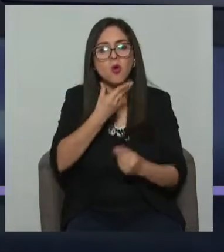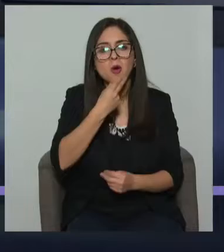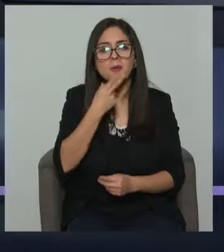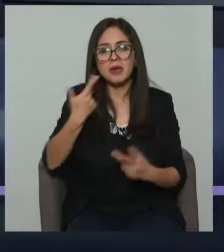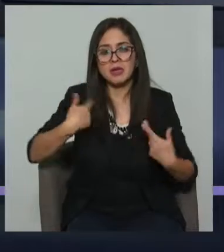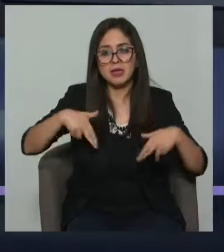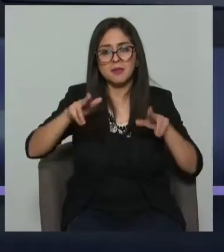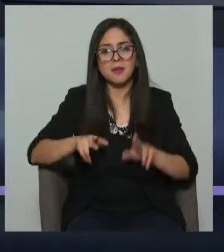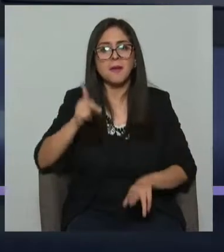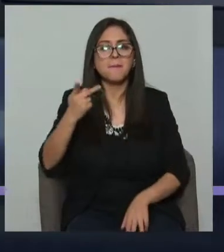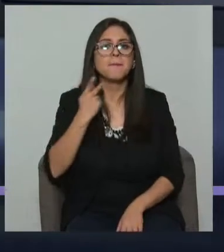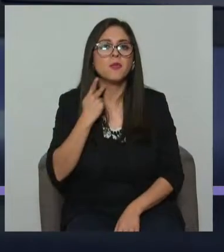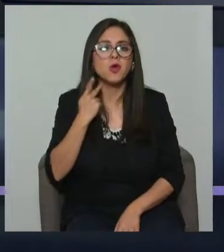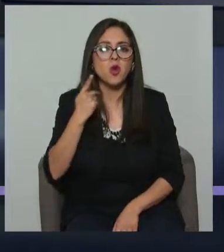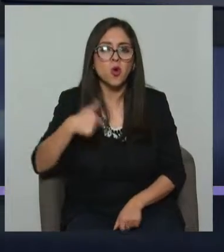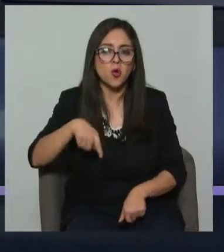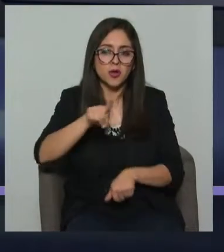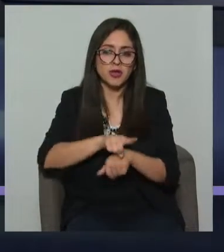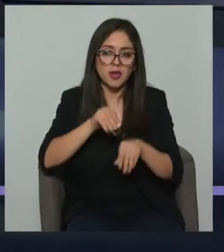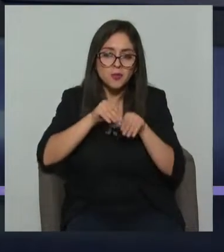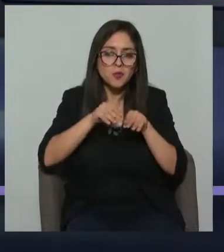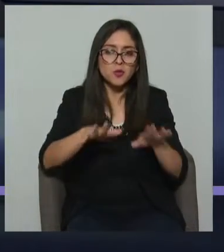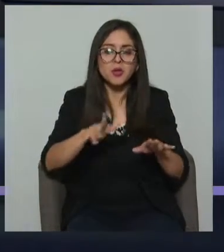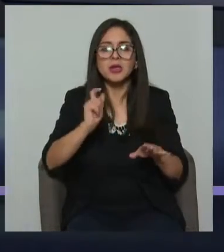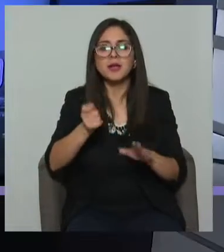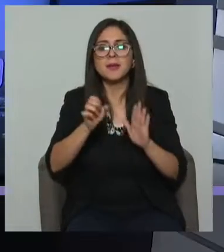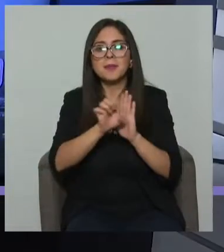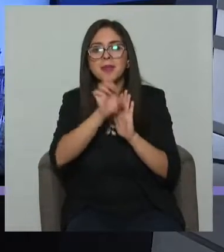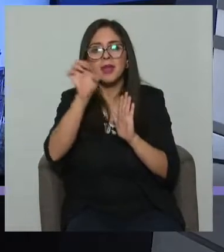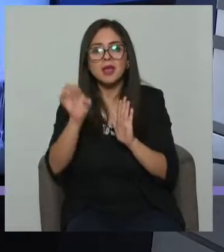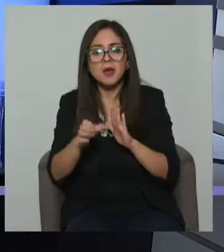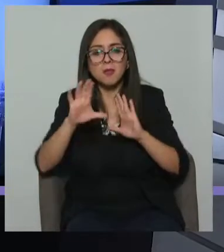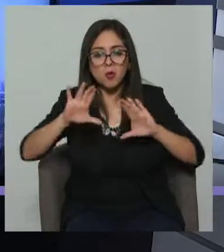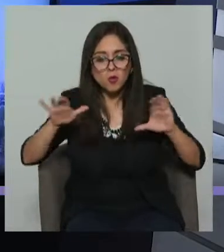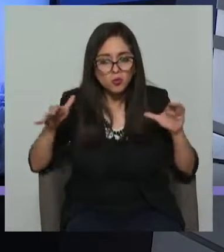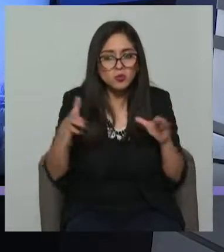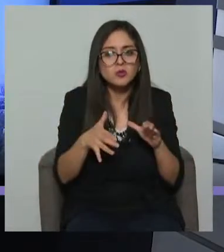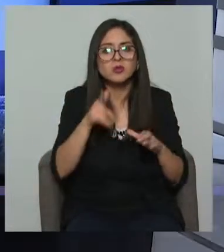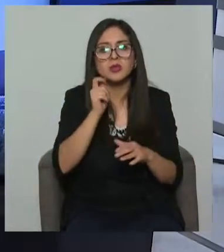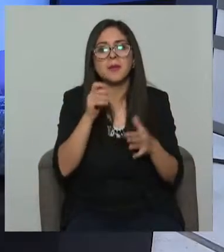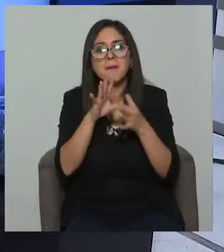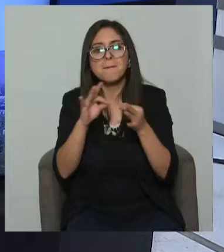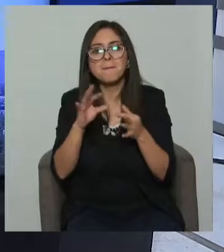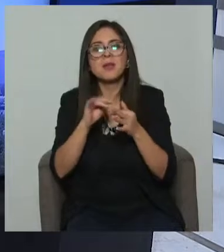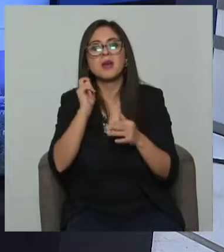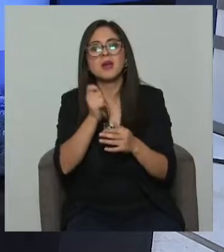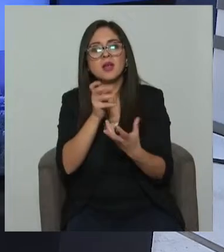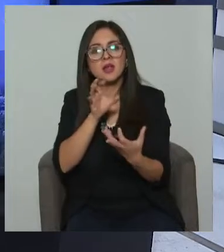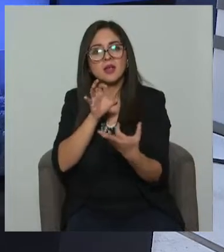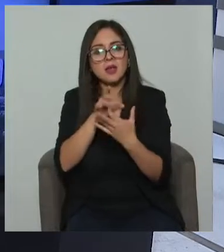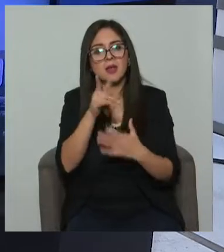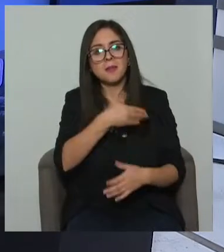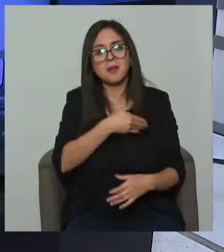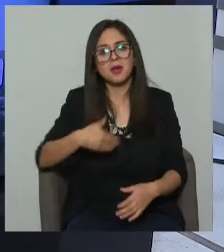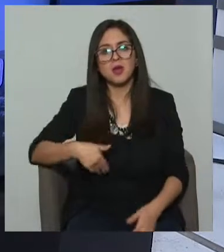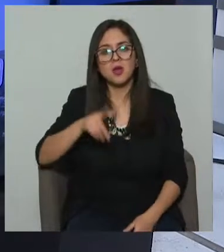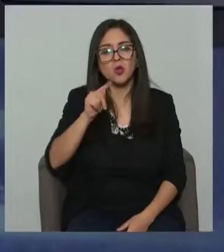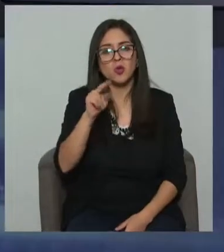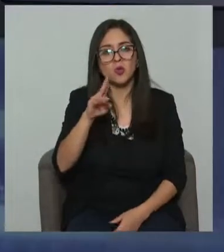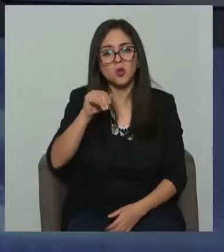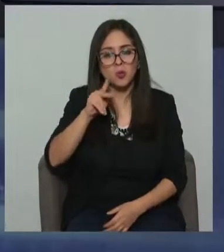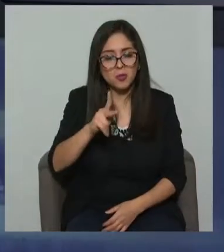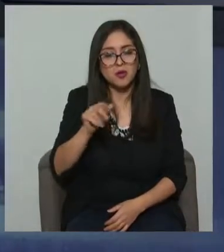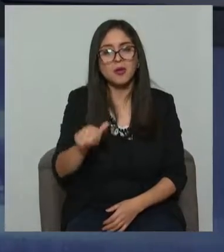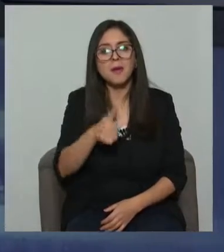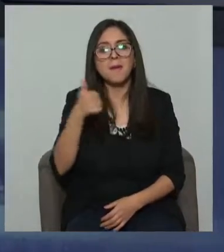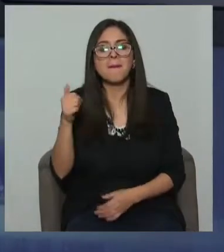politicazo que aparecerá hoy, que hacemos unos momentos íntimos con Trump. Ay, wow, Marisol